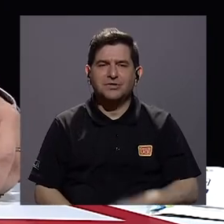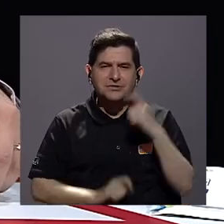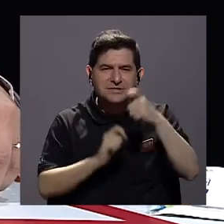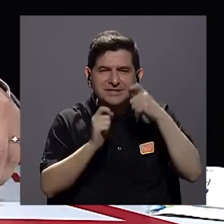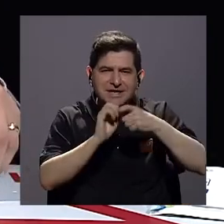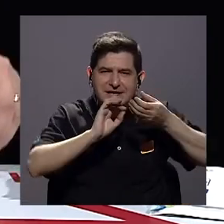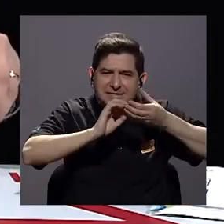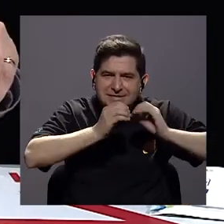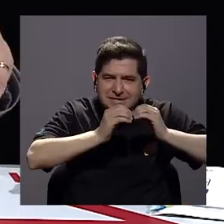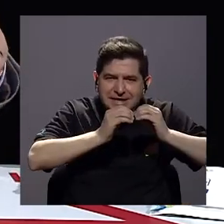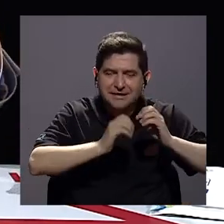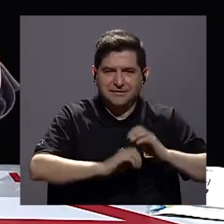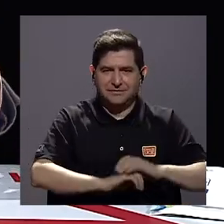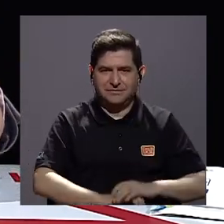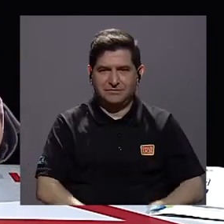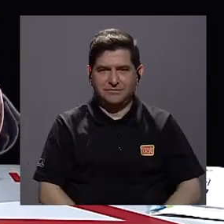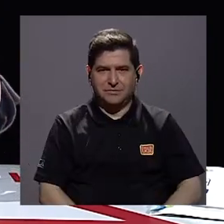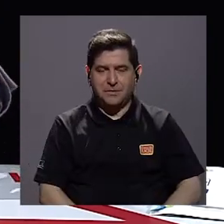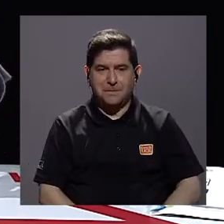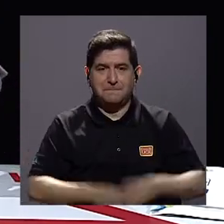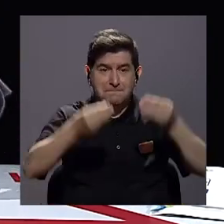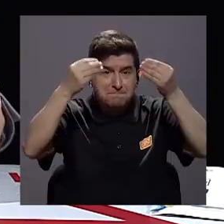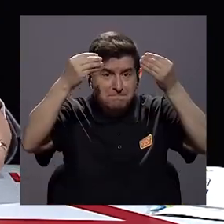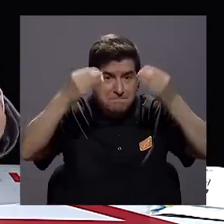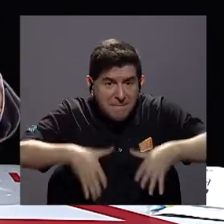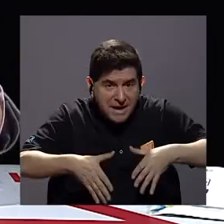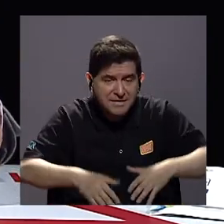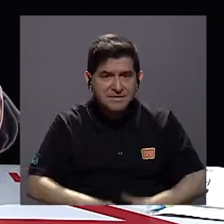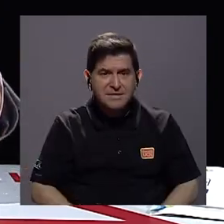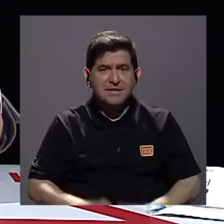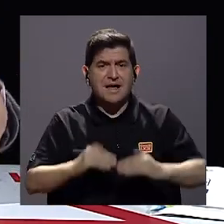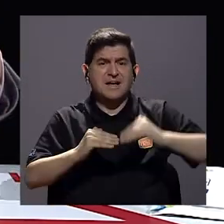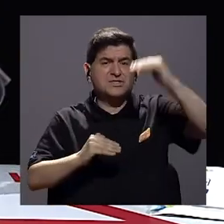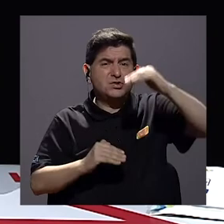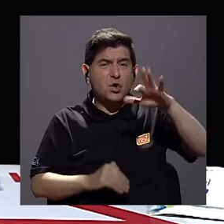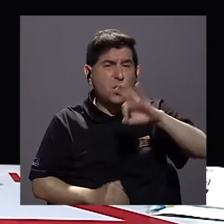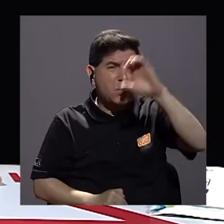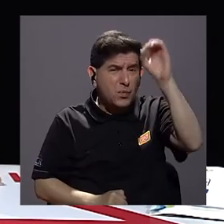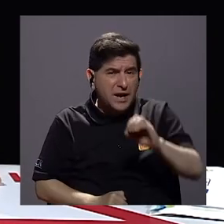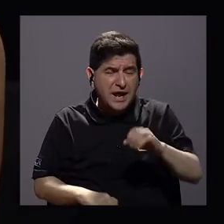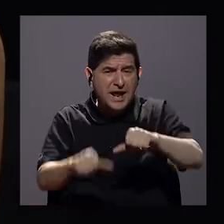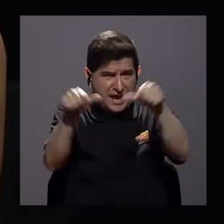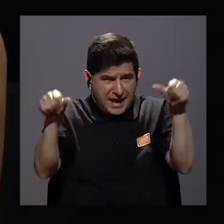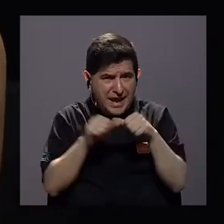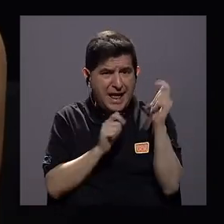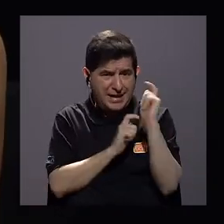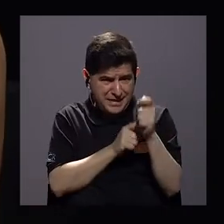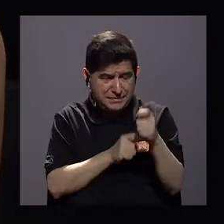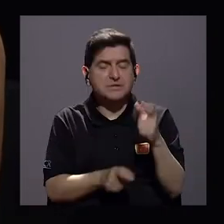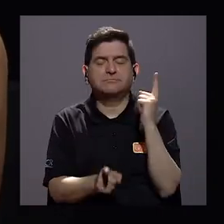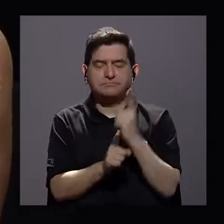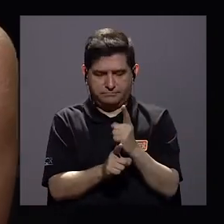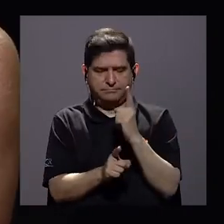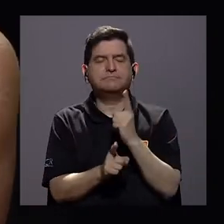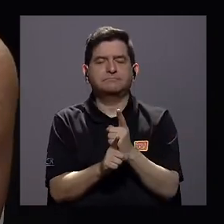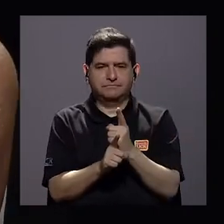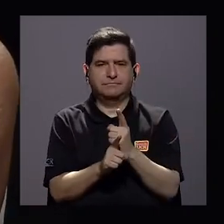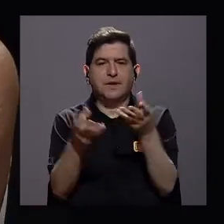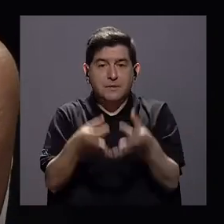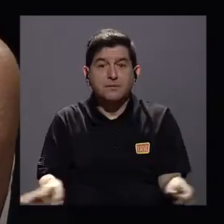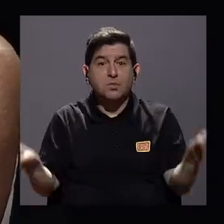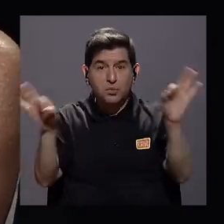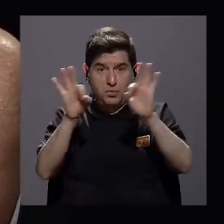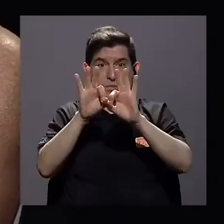literal es que la pérdida es para arriba del 90% para el sector. Así es, así es. Y una cosa